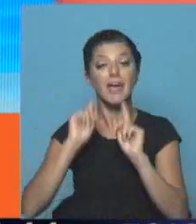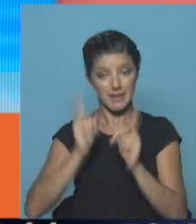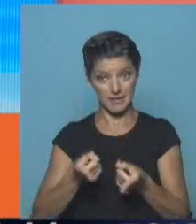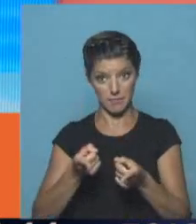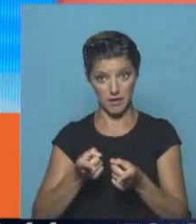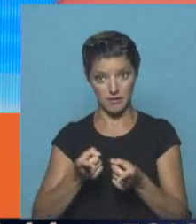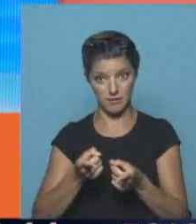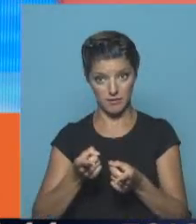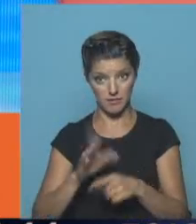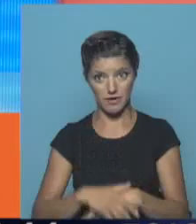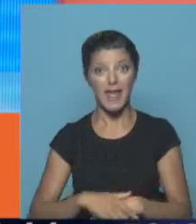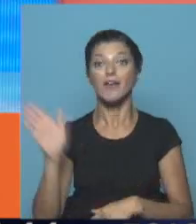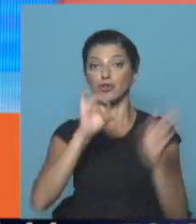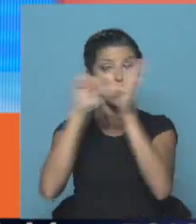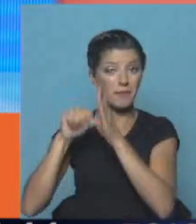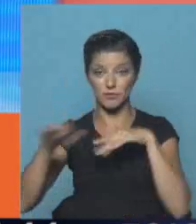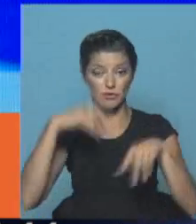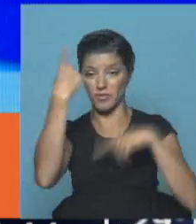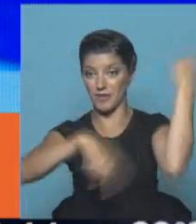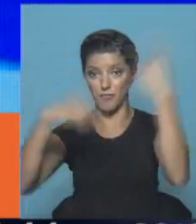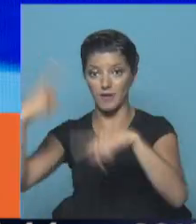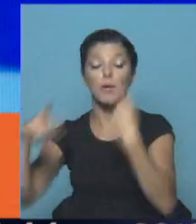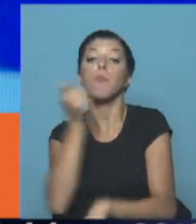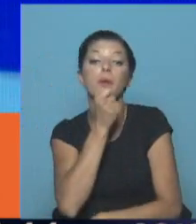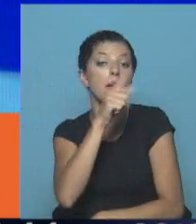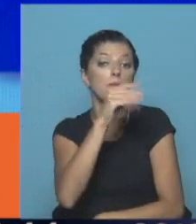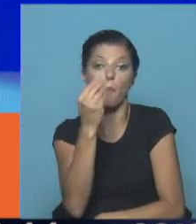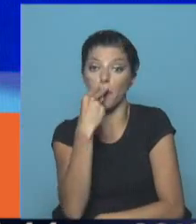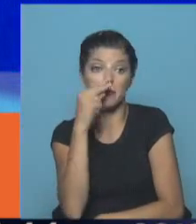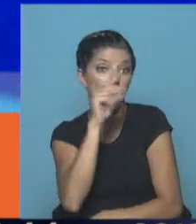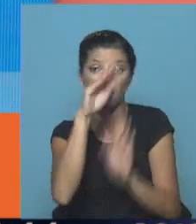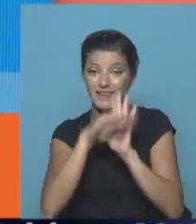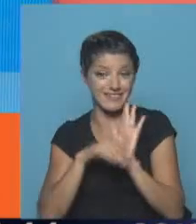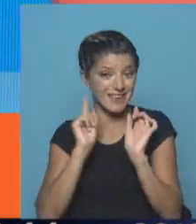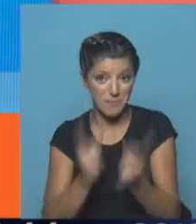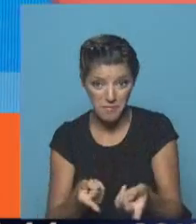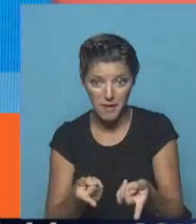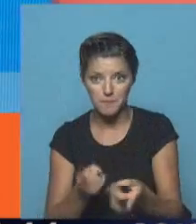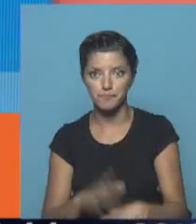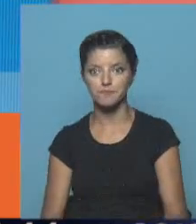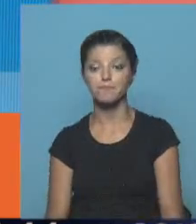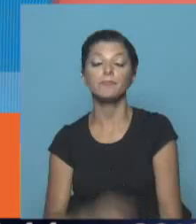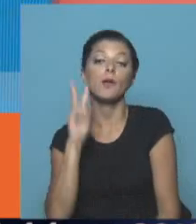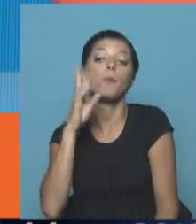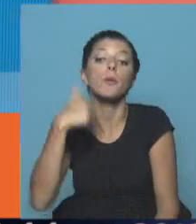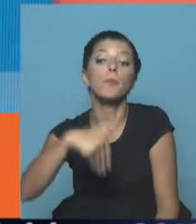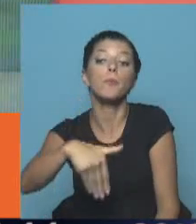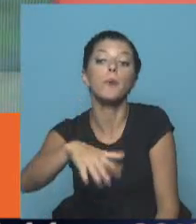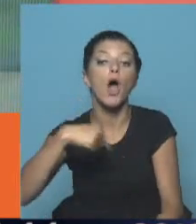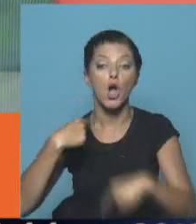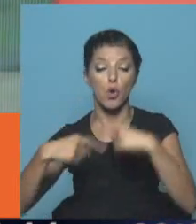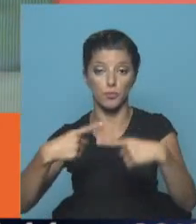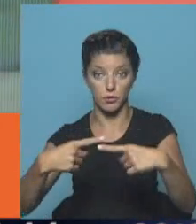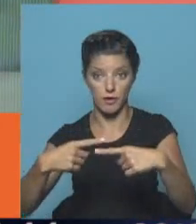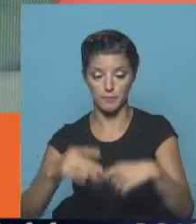la región tampoco, porque además está Bolivia, que tiene sus propias características. Veremos cómo sigue la cosa, y lo interesante